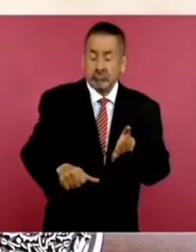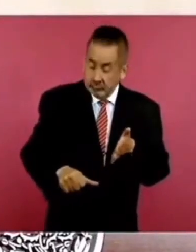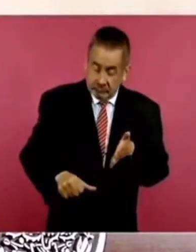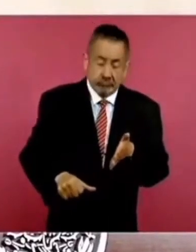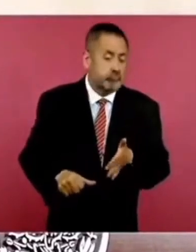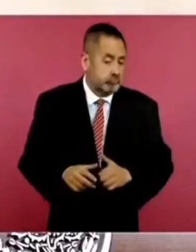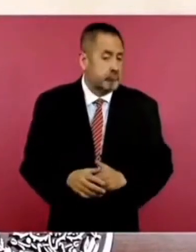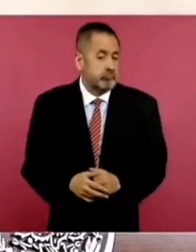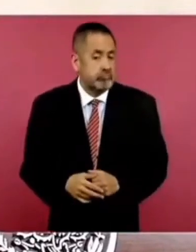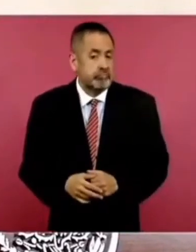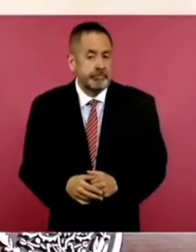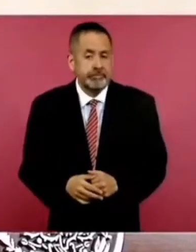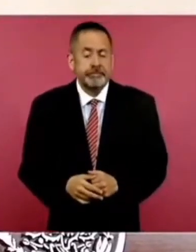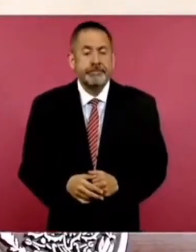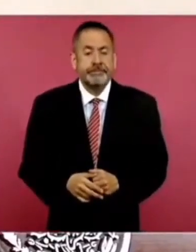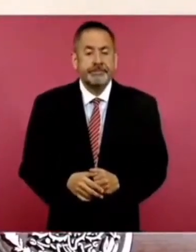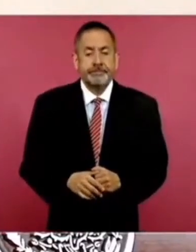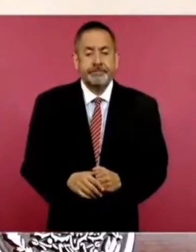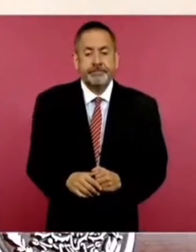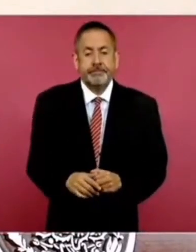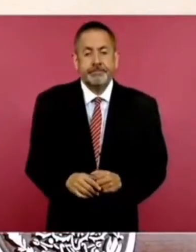Bueno,